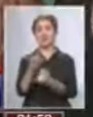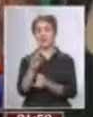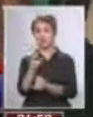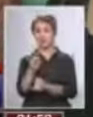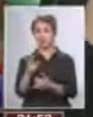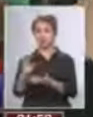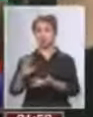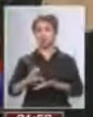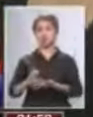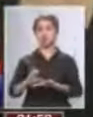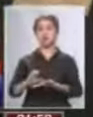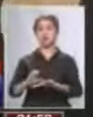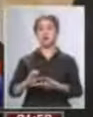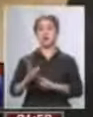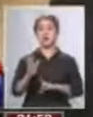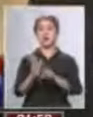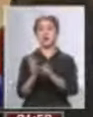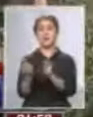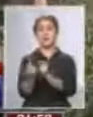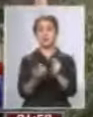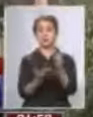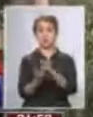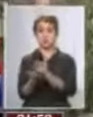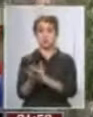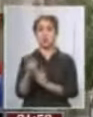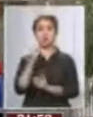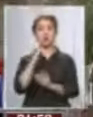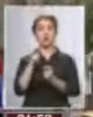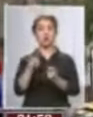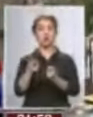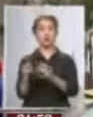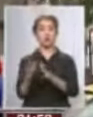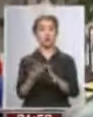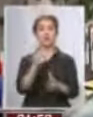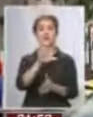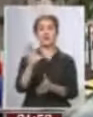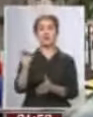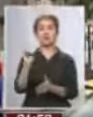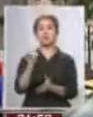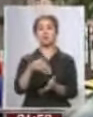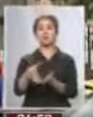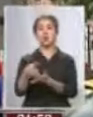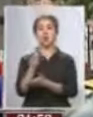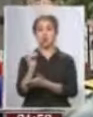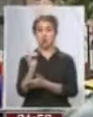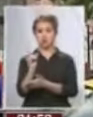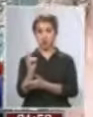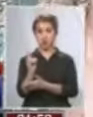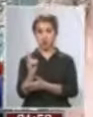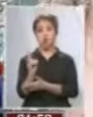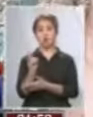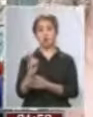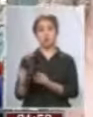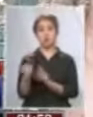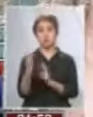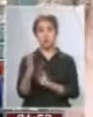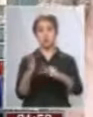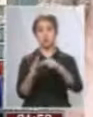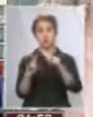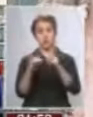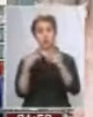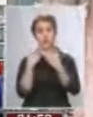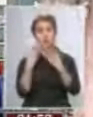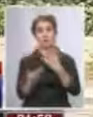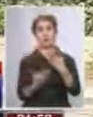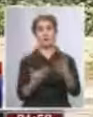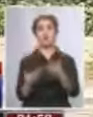recibirán aporte directo vía ley de presupuesto, lo que tendrá un costo cercano a los 500 millones de dólares. Un primer paso que beneficia